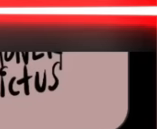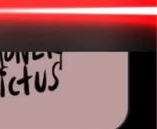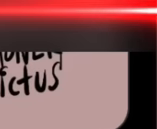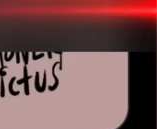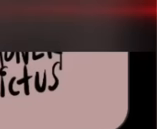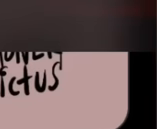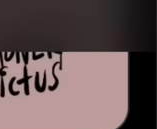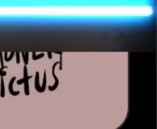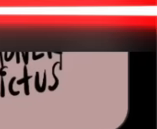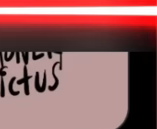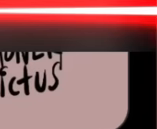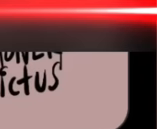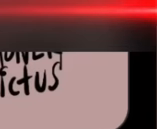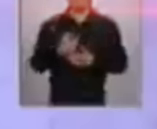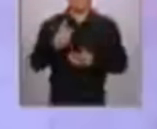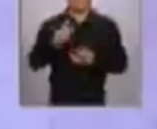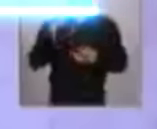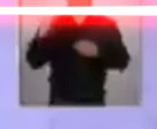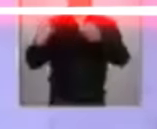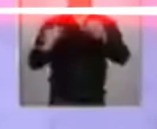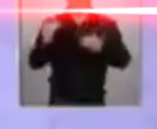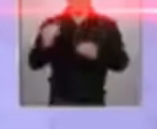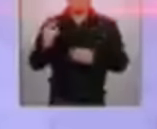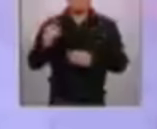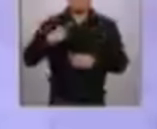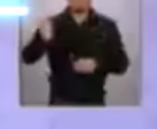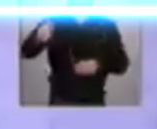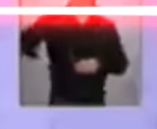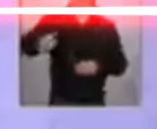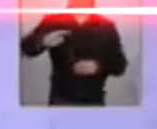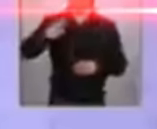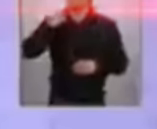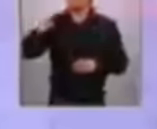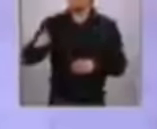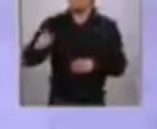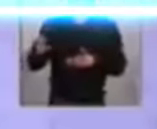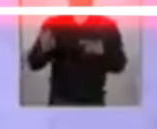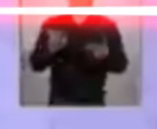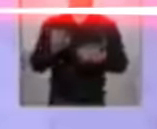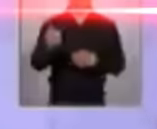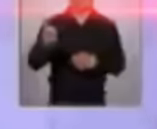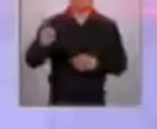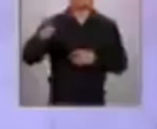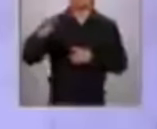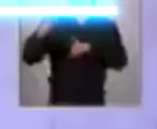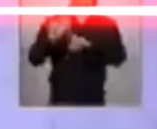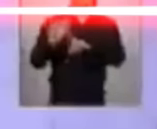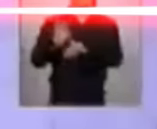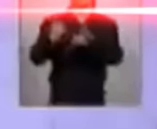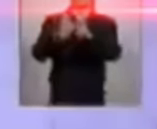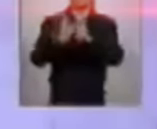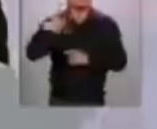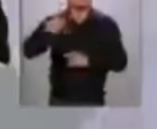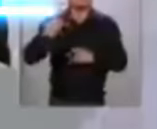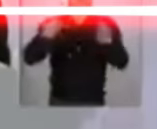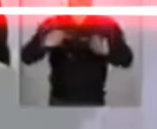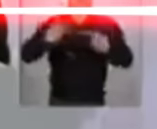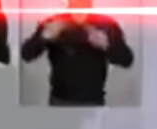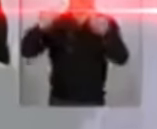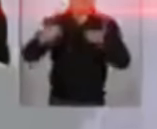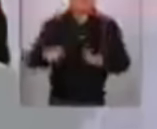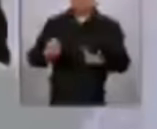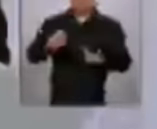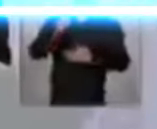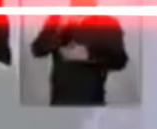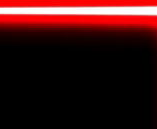moderadora, felicidades maestra. Norma Sepúlveda escribió: felicidades maestra, tus opositores quedaron en la